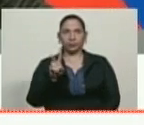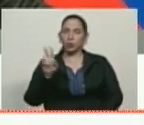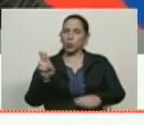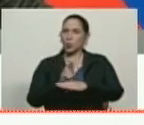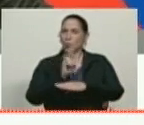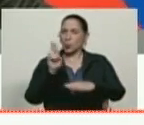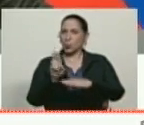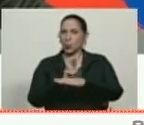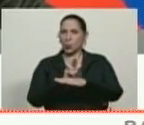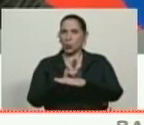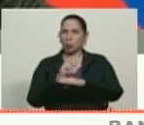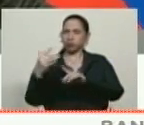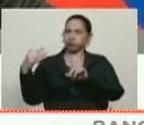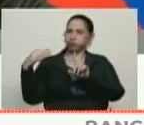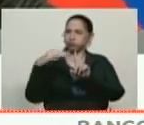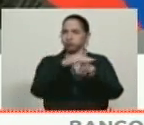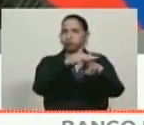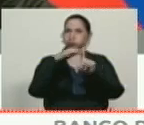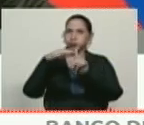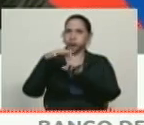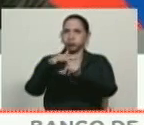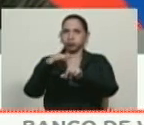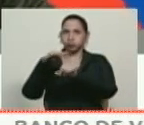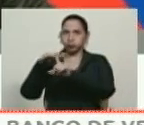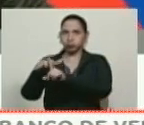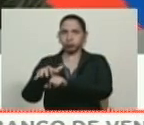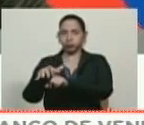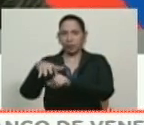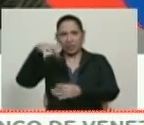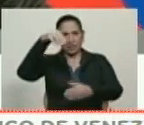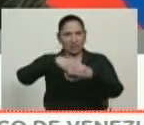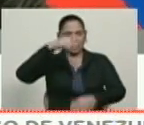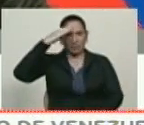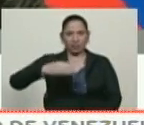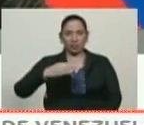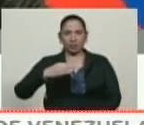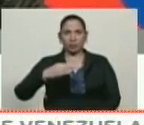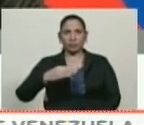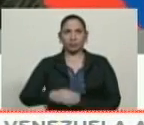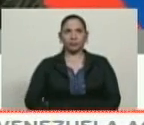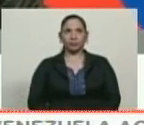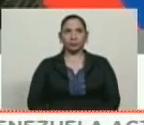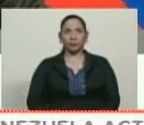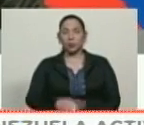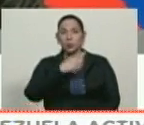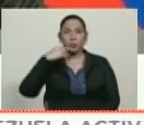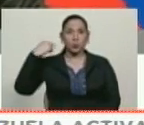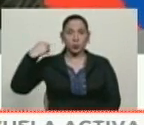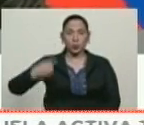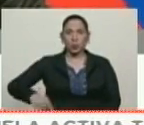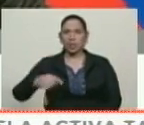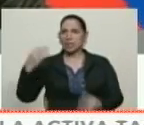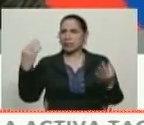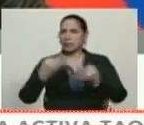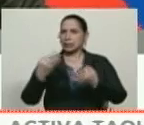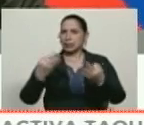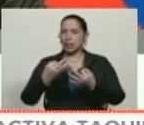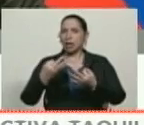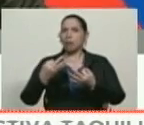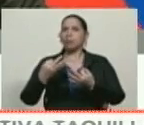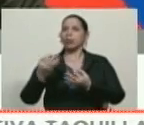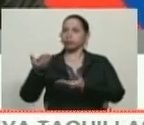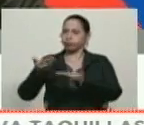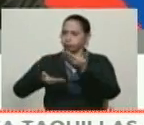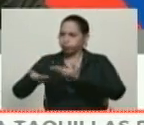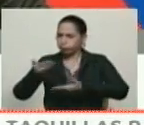utilizando amenazas de una intervención militar directa. Rusia siempre ha abogado por un arreglo pacífico